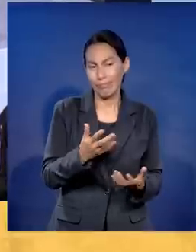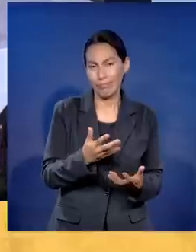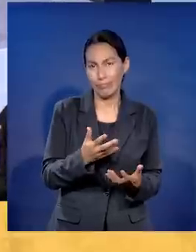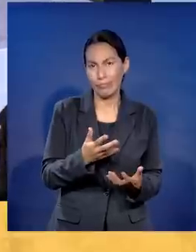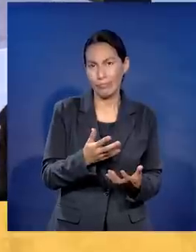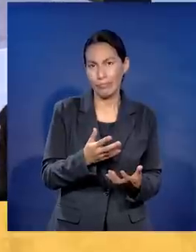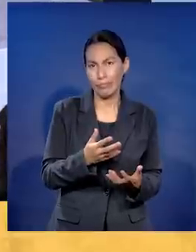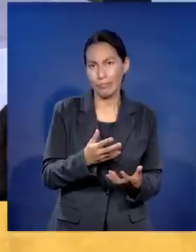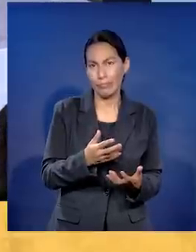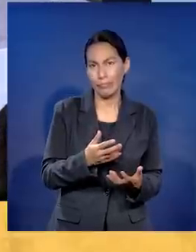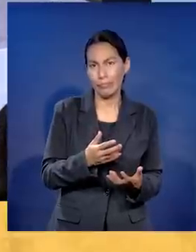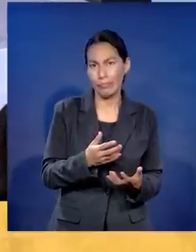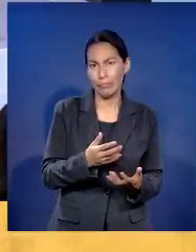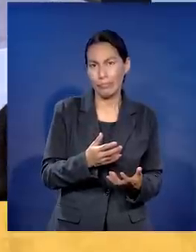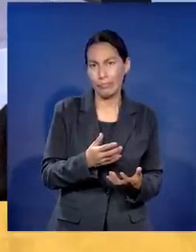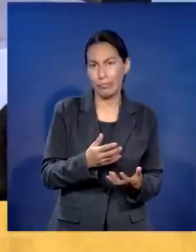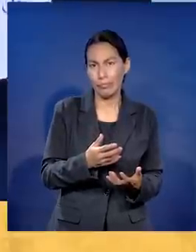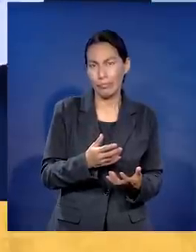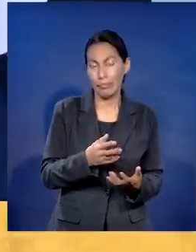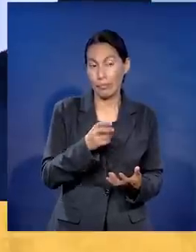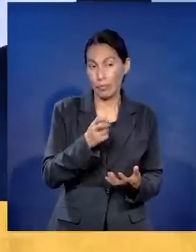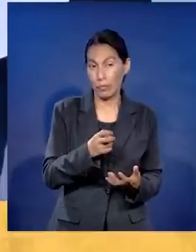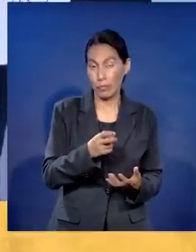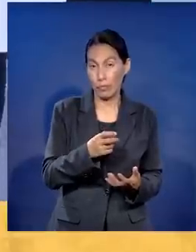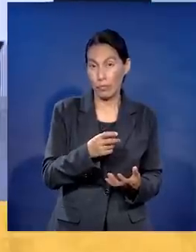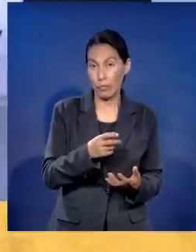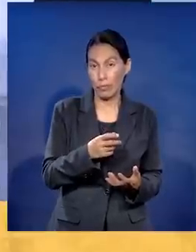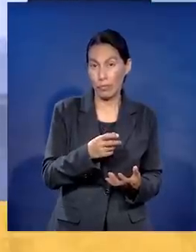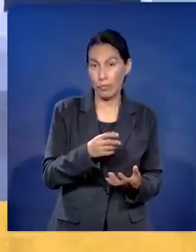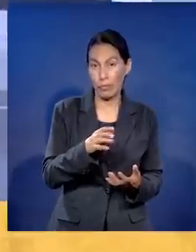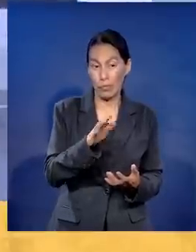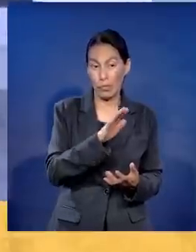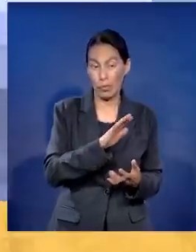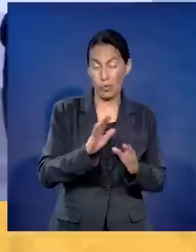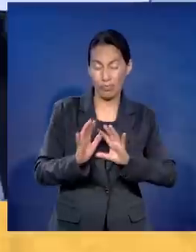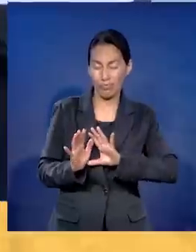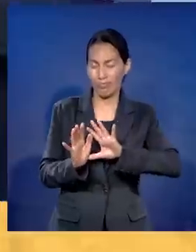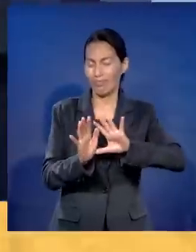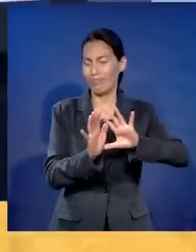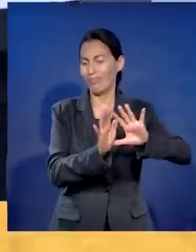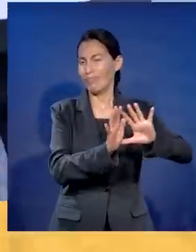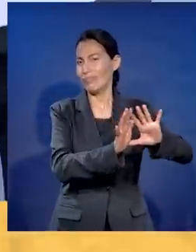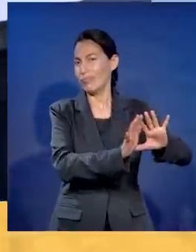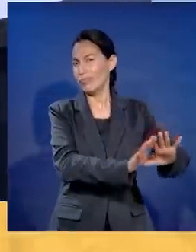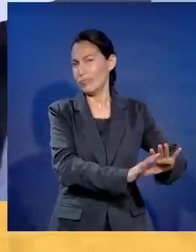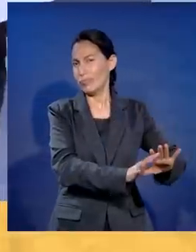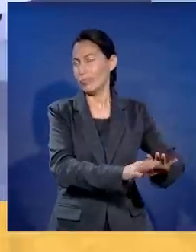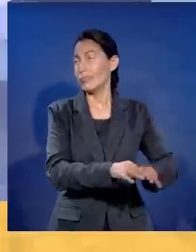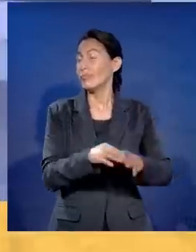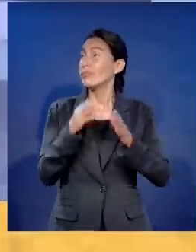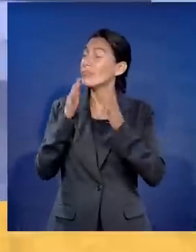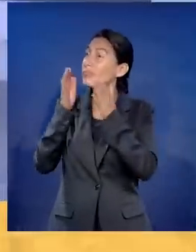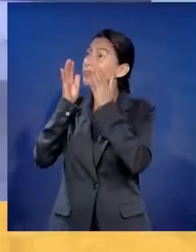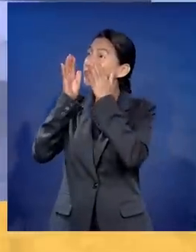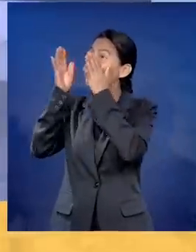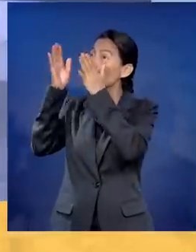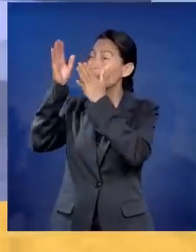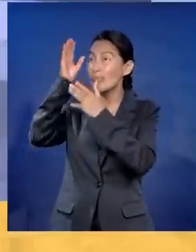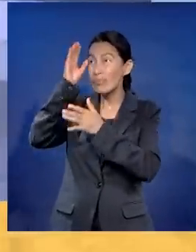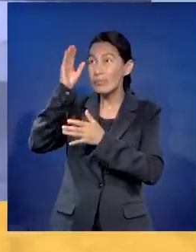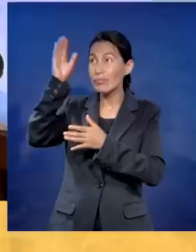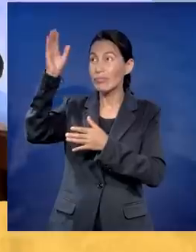no es momento de hacer esto para atrás llevando sujeto todo pensamiento